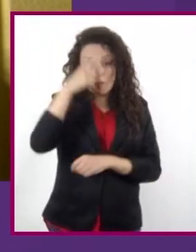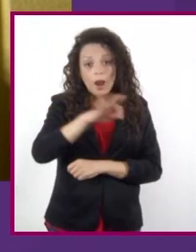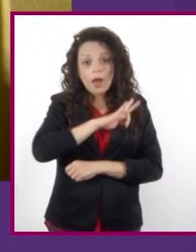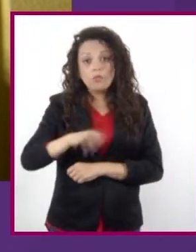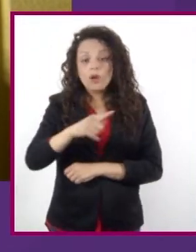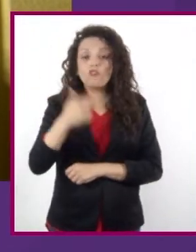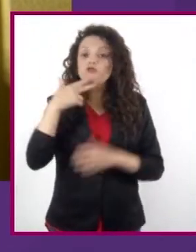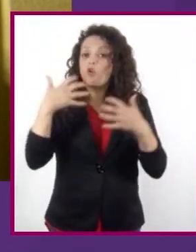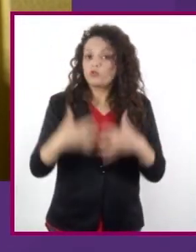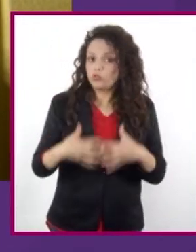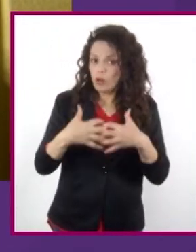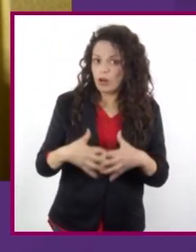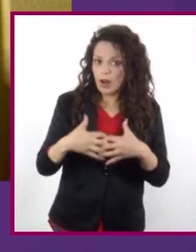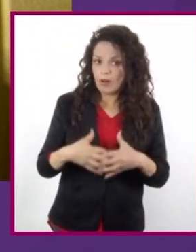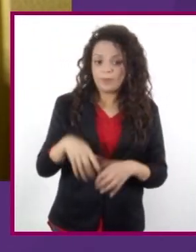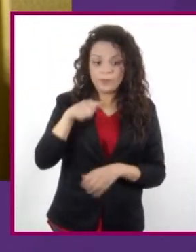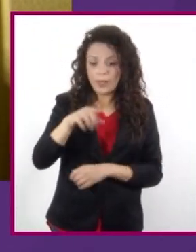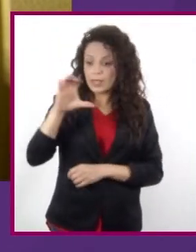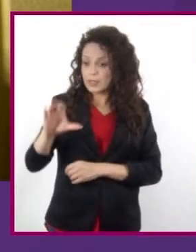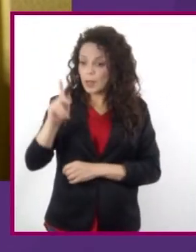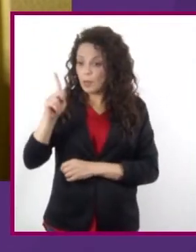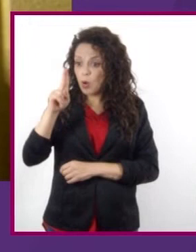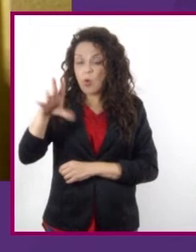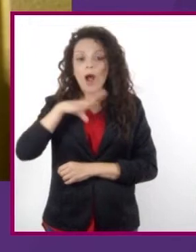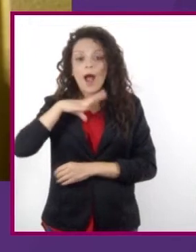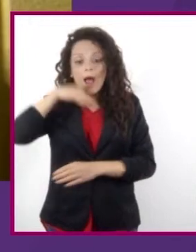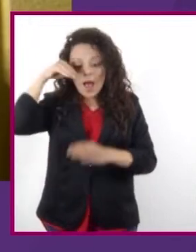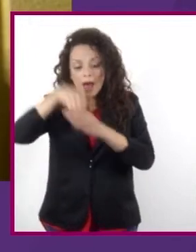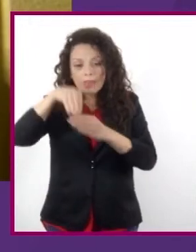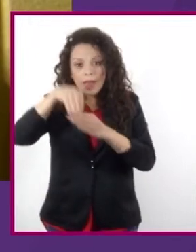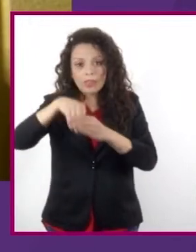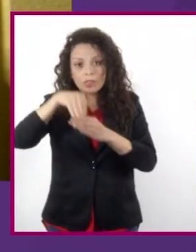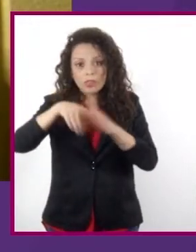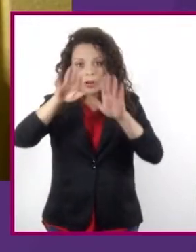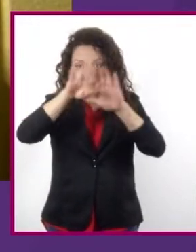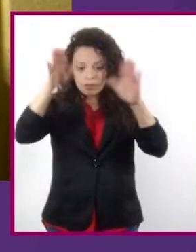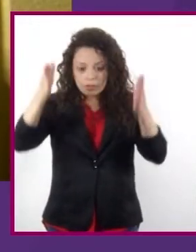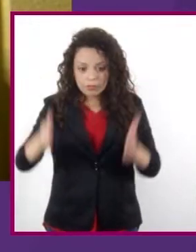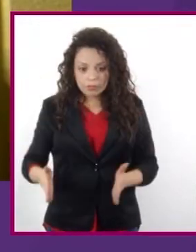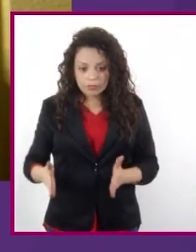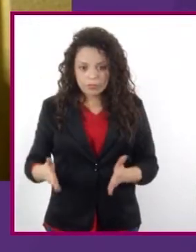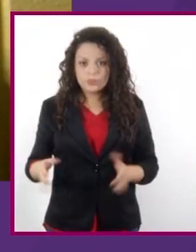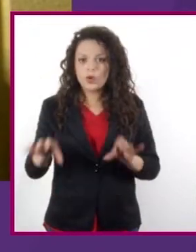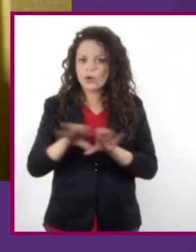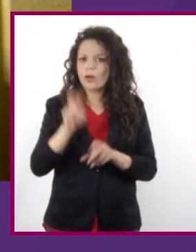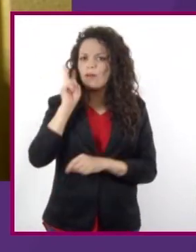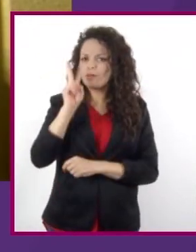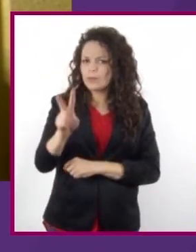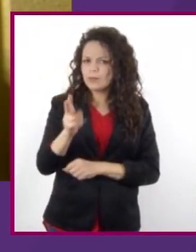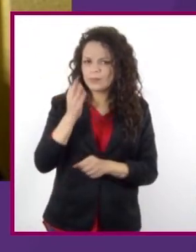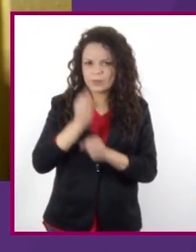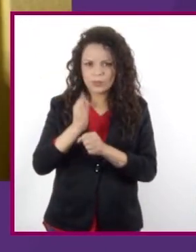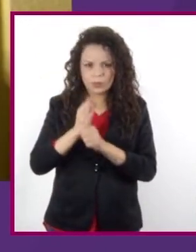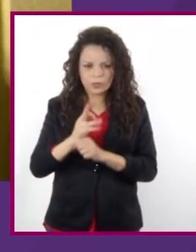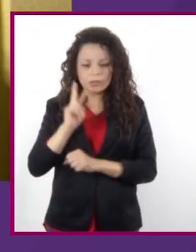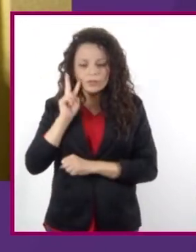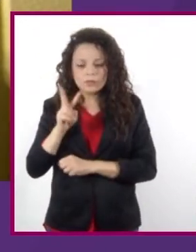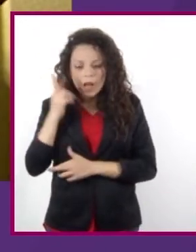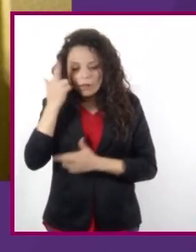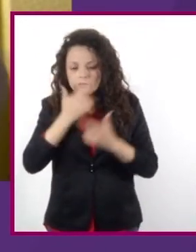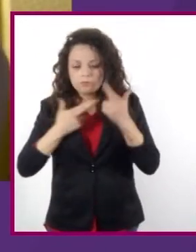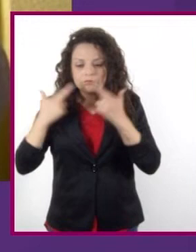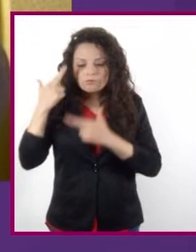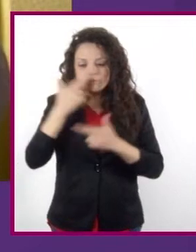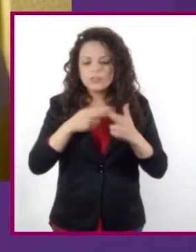Cabe destacar que el CPU se encuentra dentro del gabinete de la computadora. Ahora, ¿qué les parece si enfocamos nuestro análisis a lo que